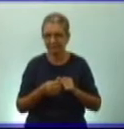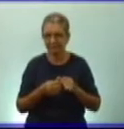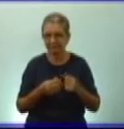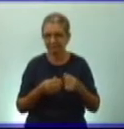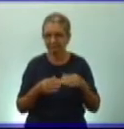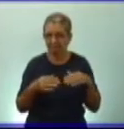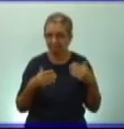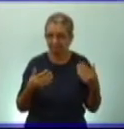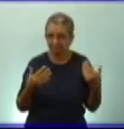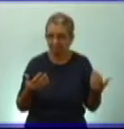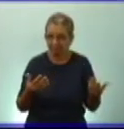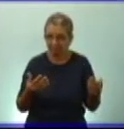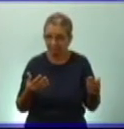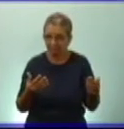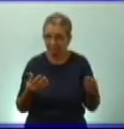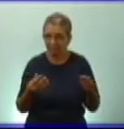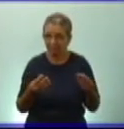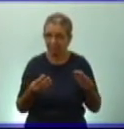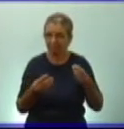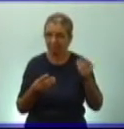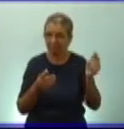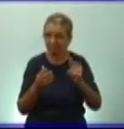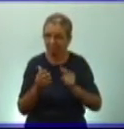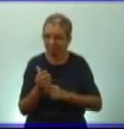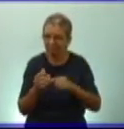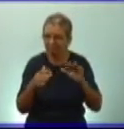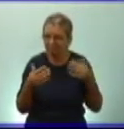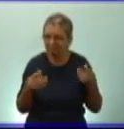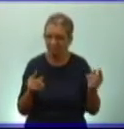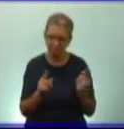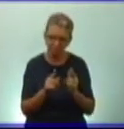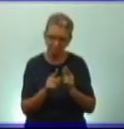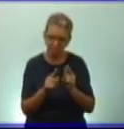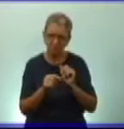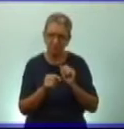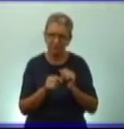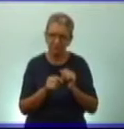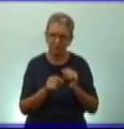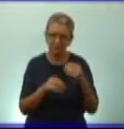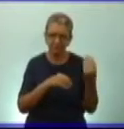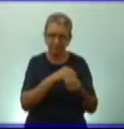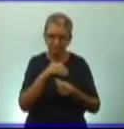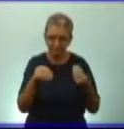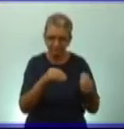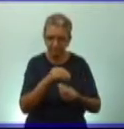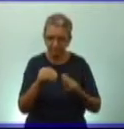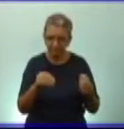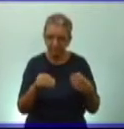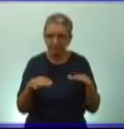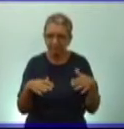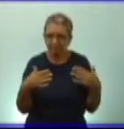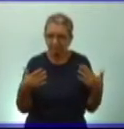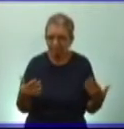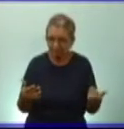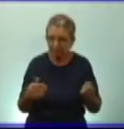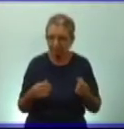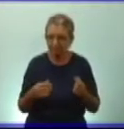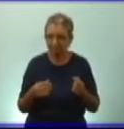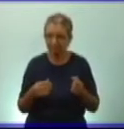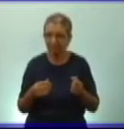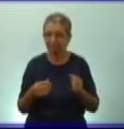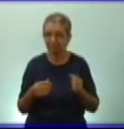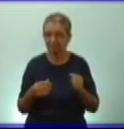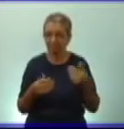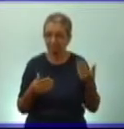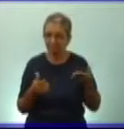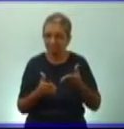debo suministrar para que al final se produzca el cambio de estado. Entonces, en el dióxido de nitrógeno, que ya vimos que es un óxido no metálico,